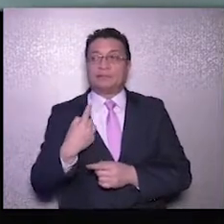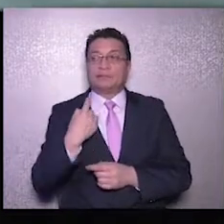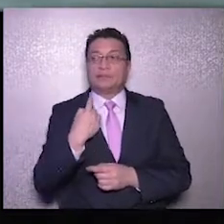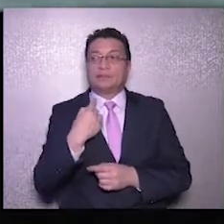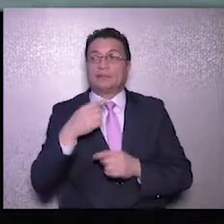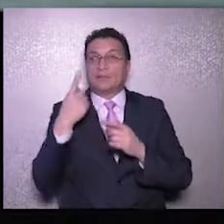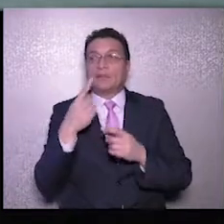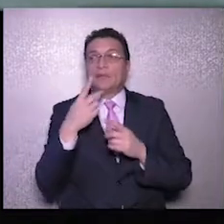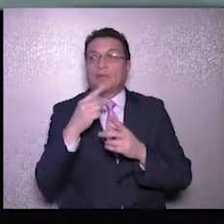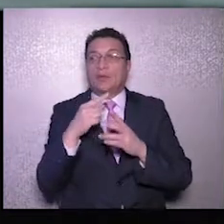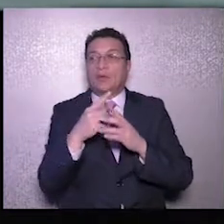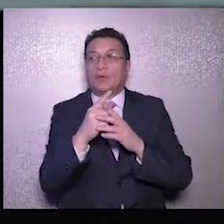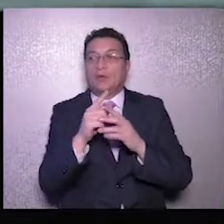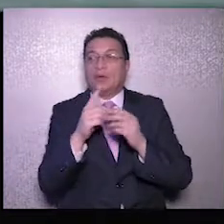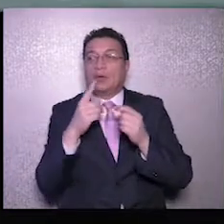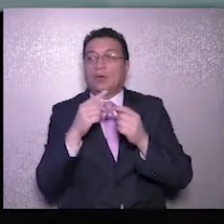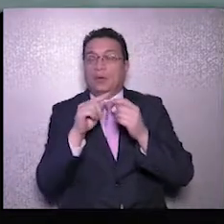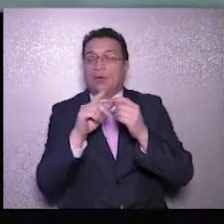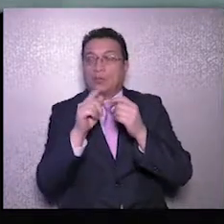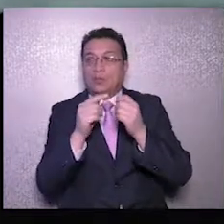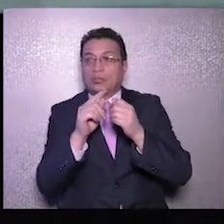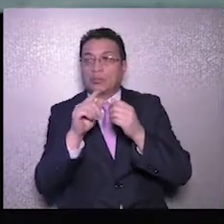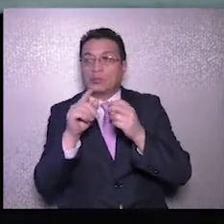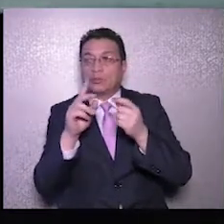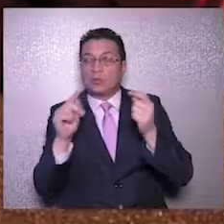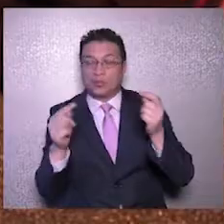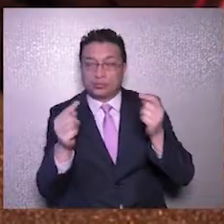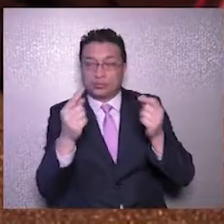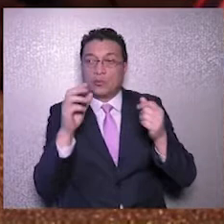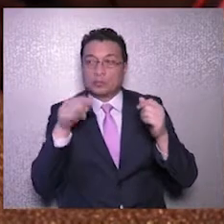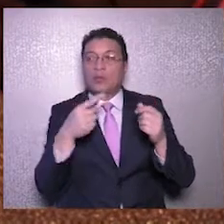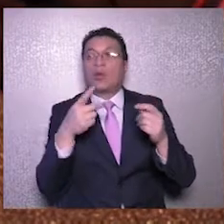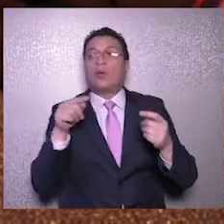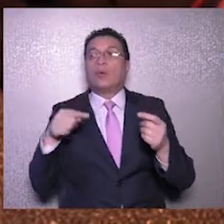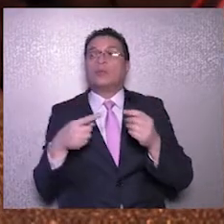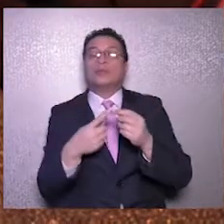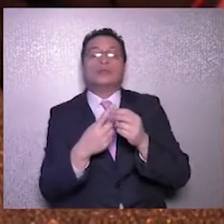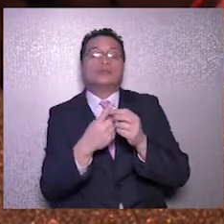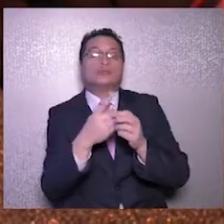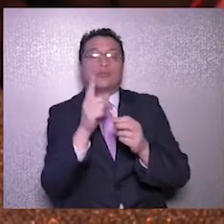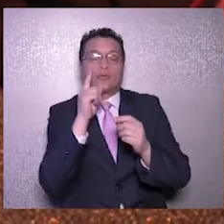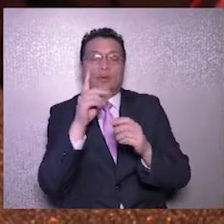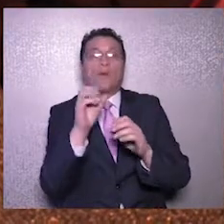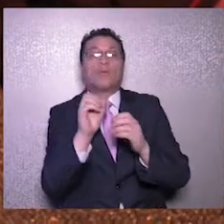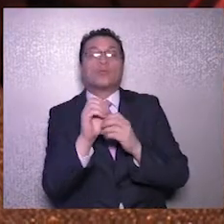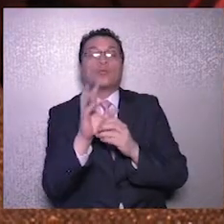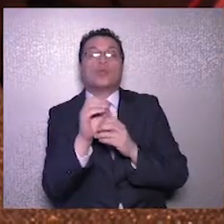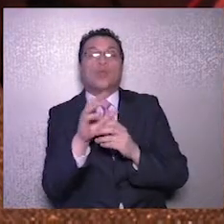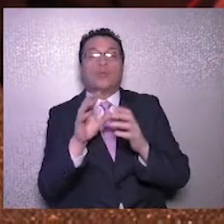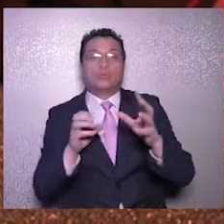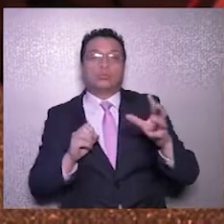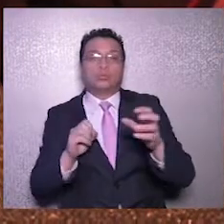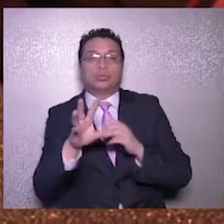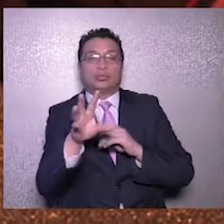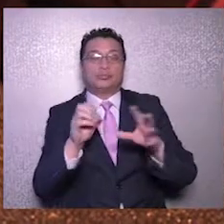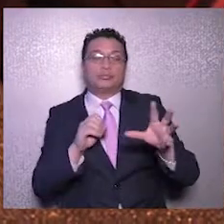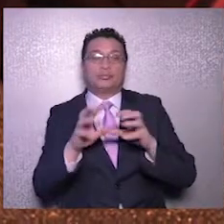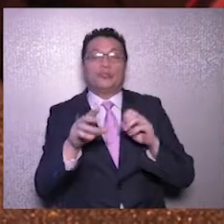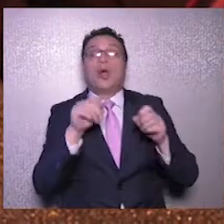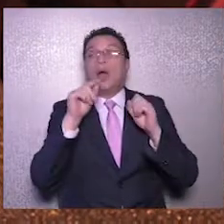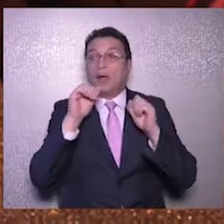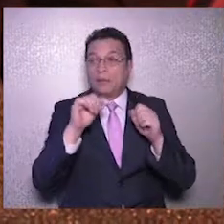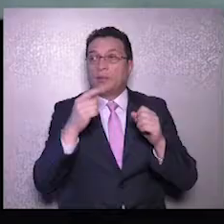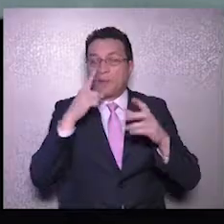tratar de canular el ventrículo izquierdo, y una vez que entramos al ventrículo izquierdo, mandamos una bomba de contraste y empezamos a tomar radiografía